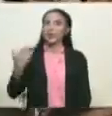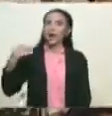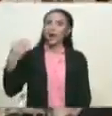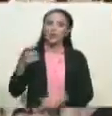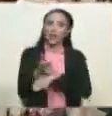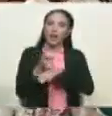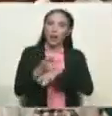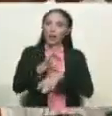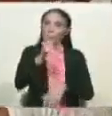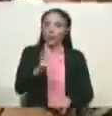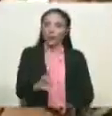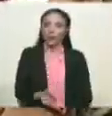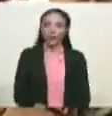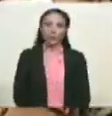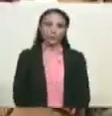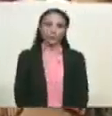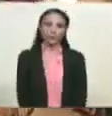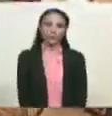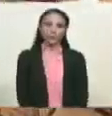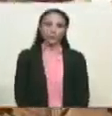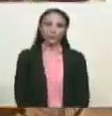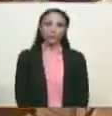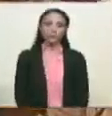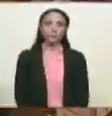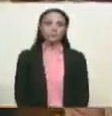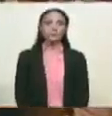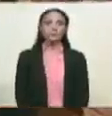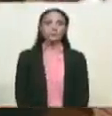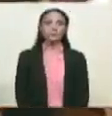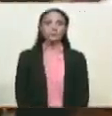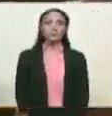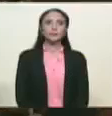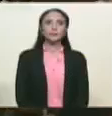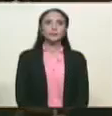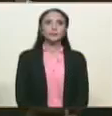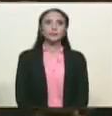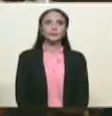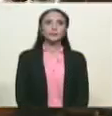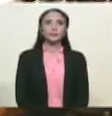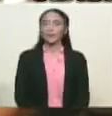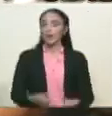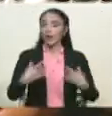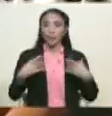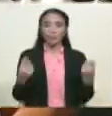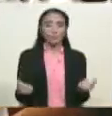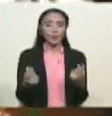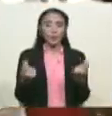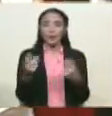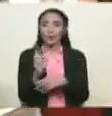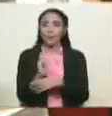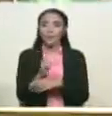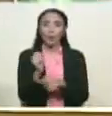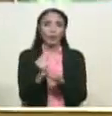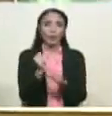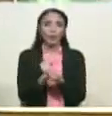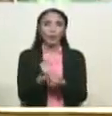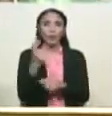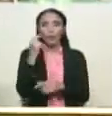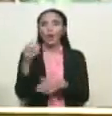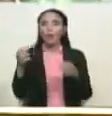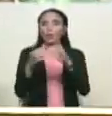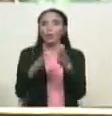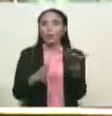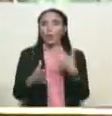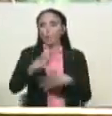Y aprovecho para darle esta orden inmediata, de inmediato cumplimiento, a la Dirección Nacional del